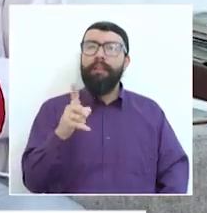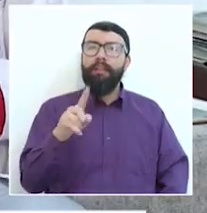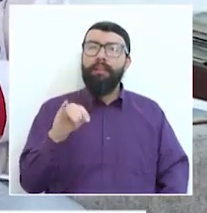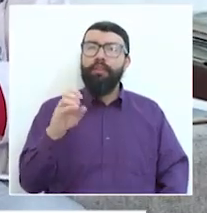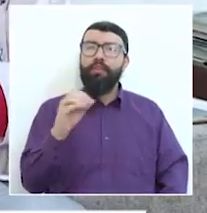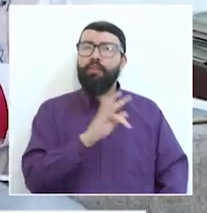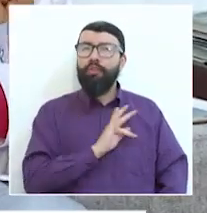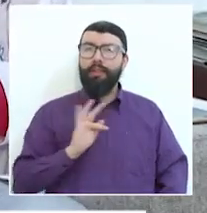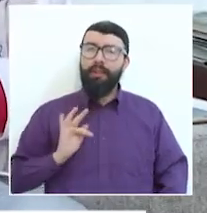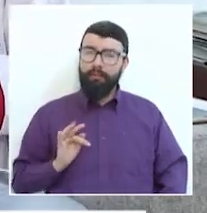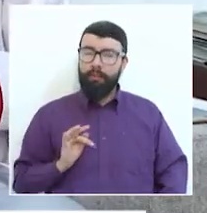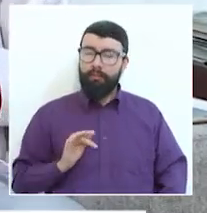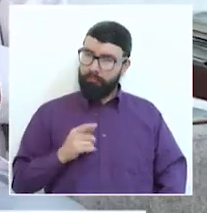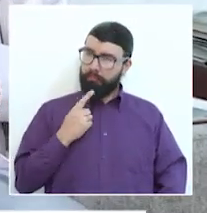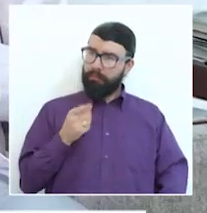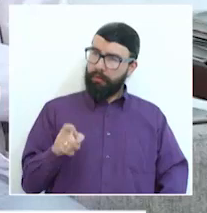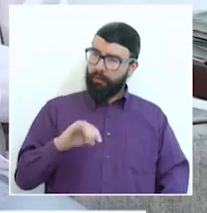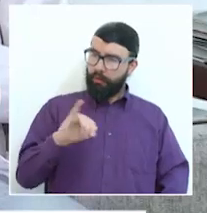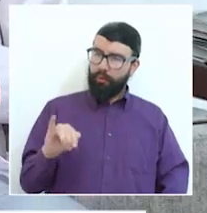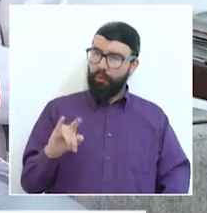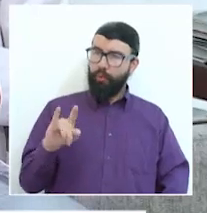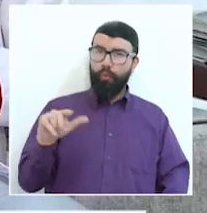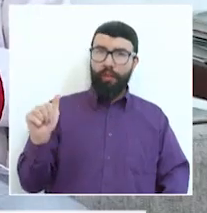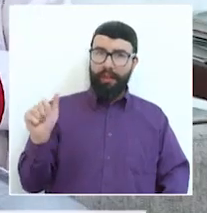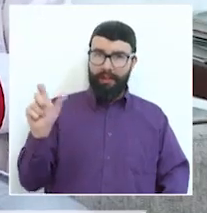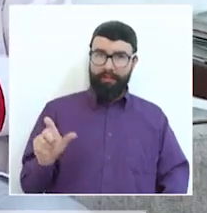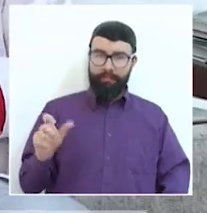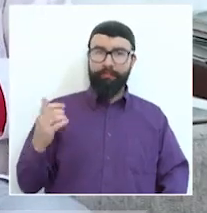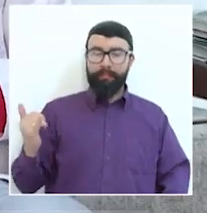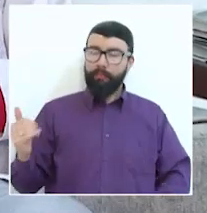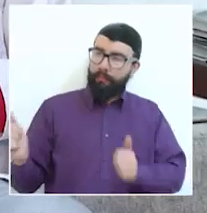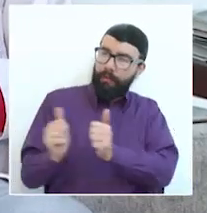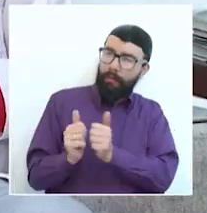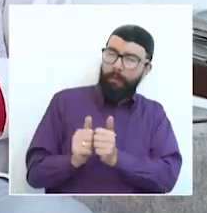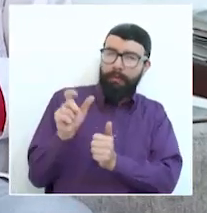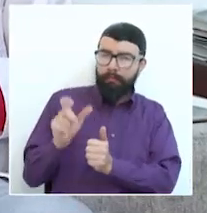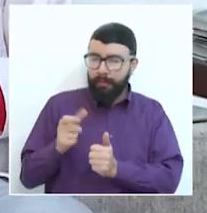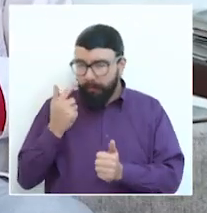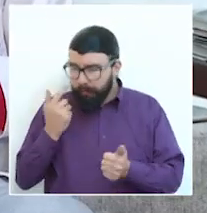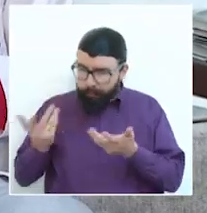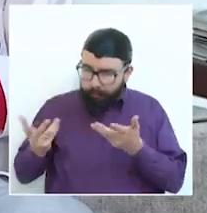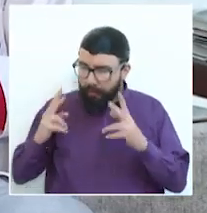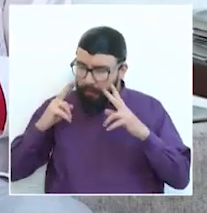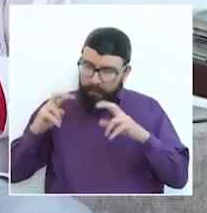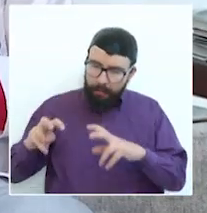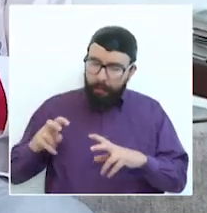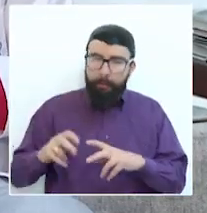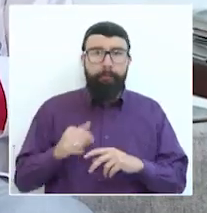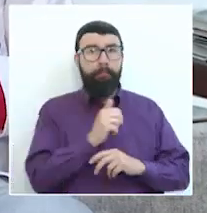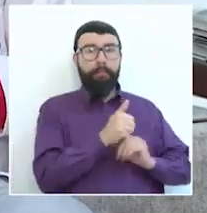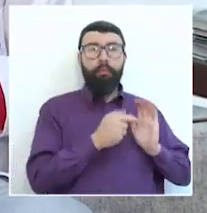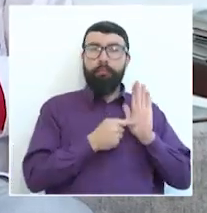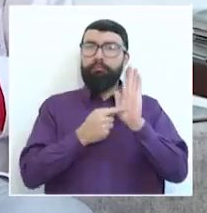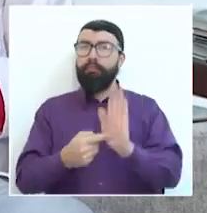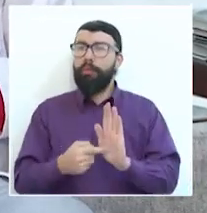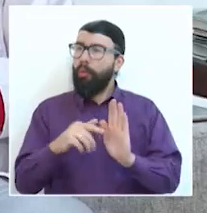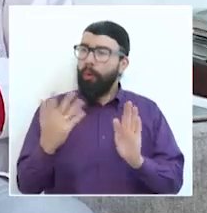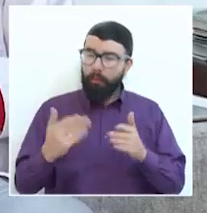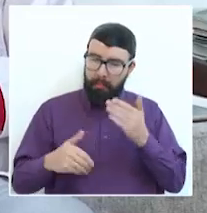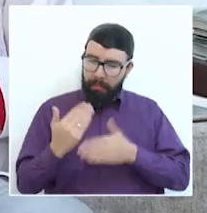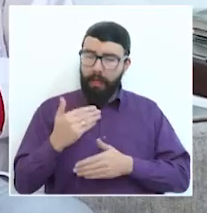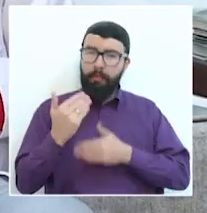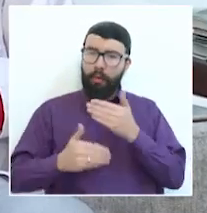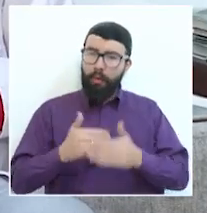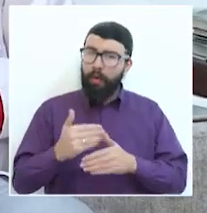decirle a Julián Pineda, que va a ser nuestro paciente, y a todos ustedes cómo empezar ese